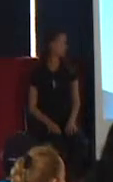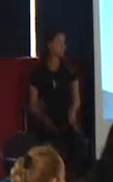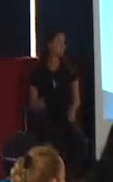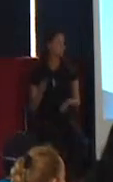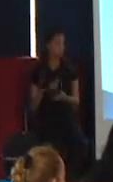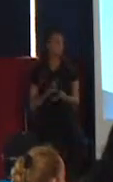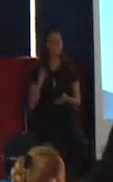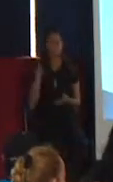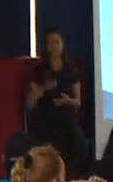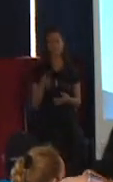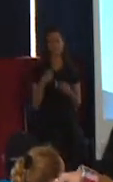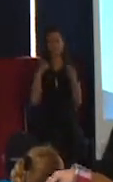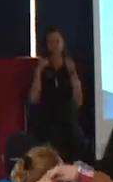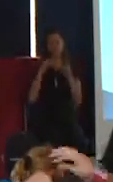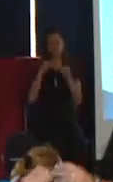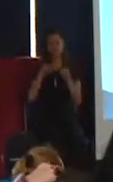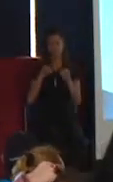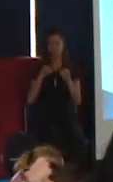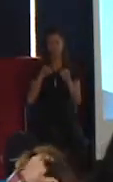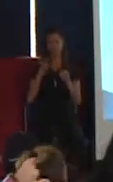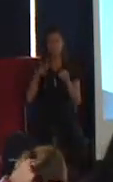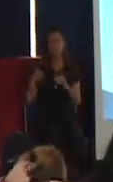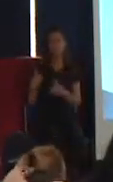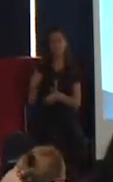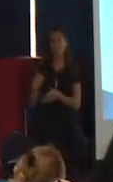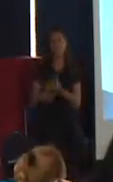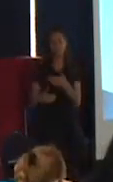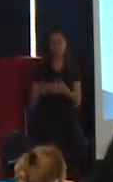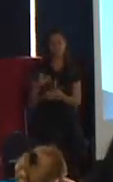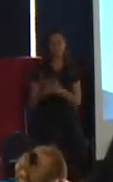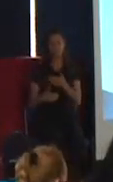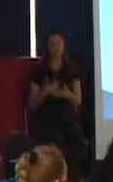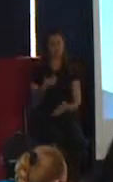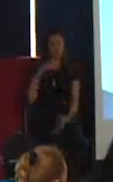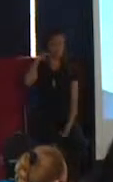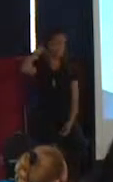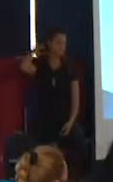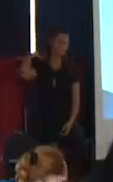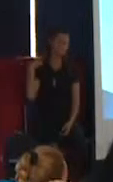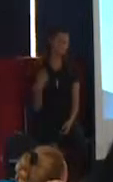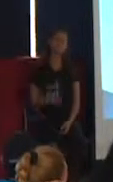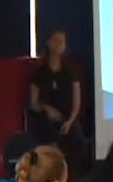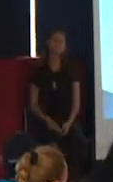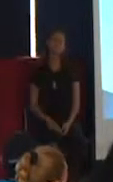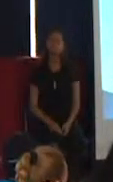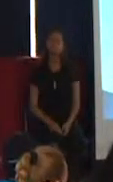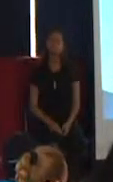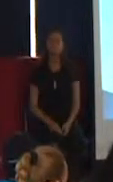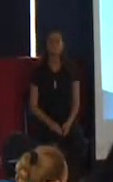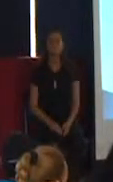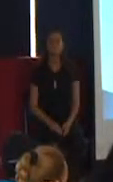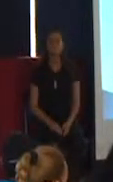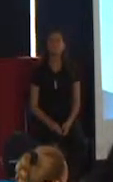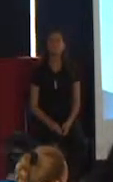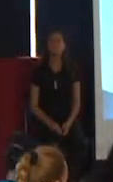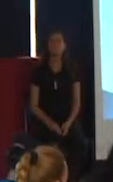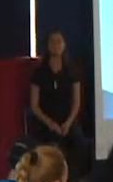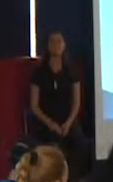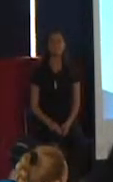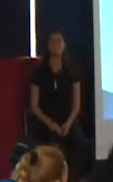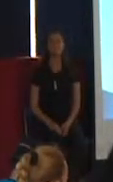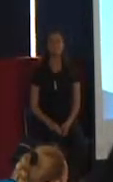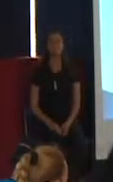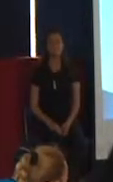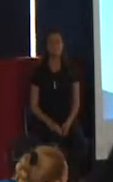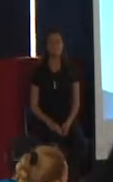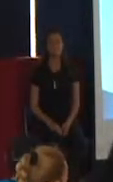se requiere de una capacitación y de un proceso que se tiene que llevar con esta ley, ¿sí? Entonces, sabemos que existe